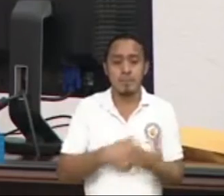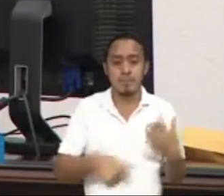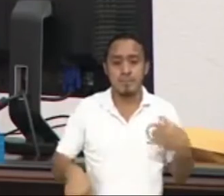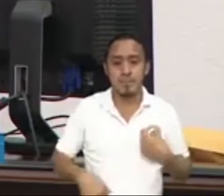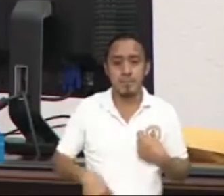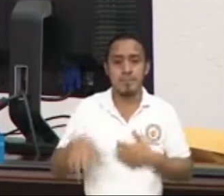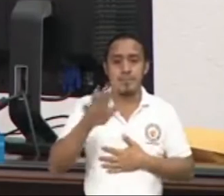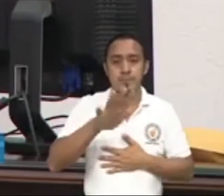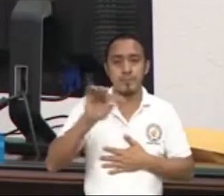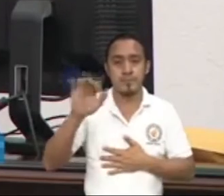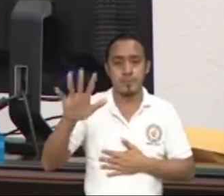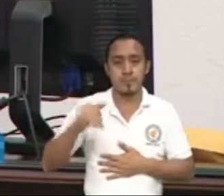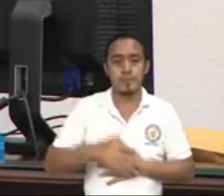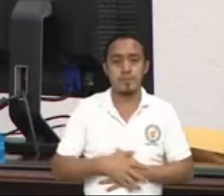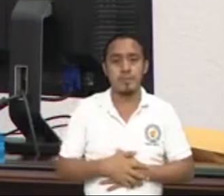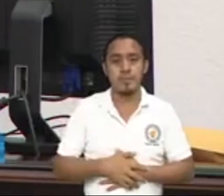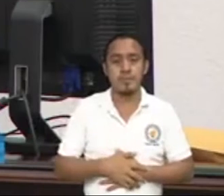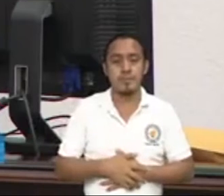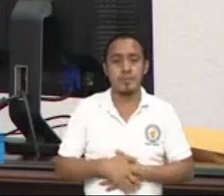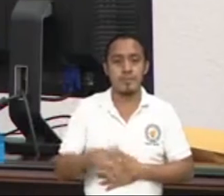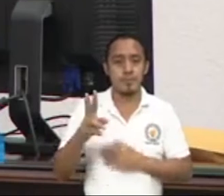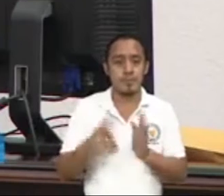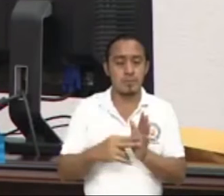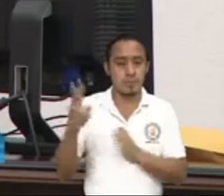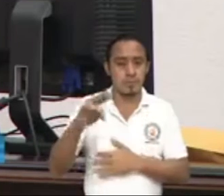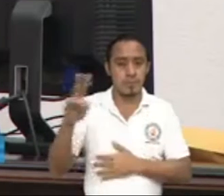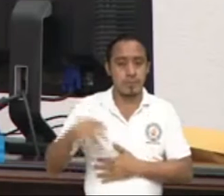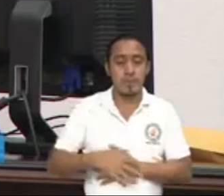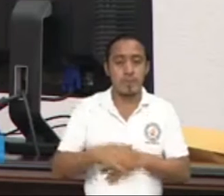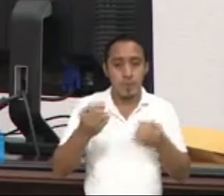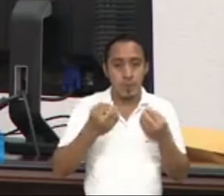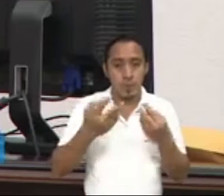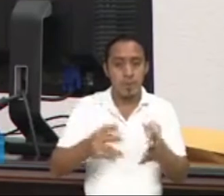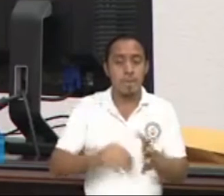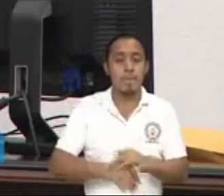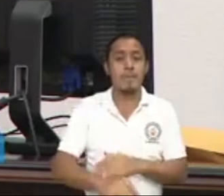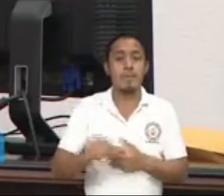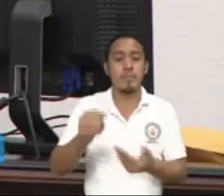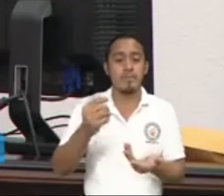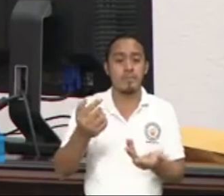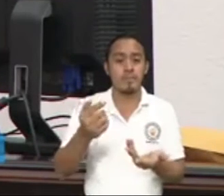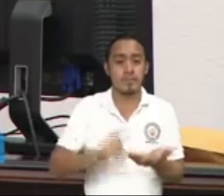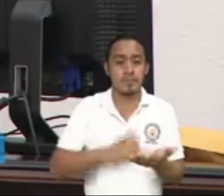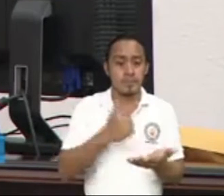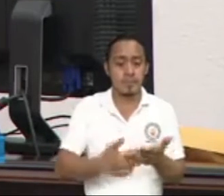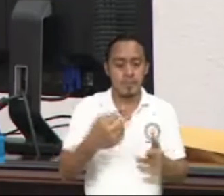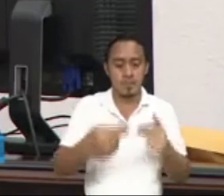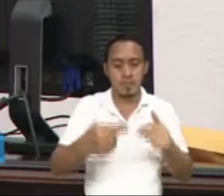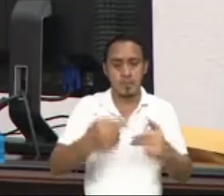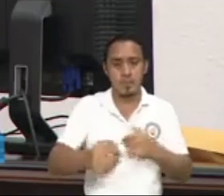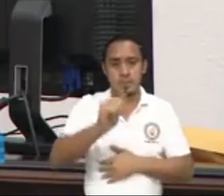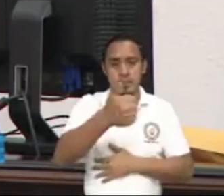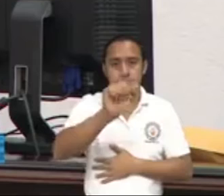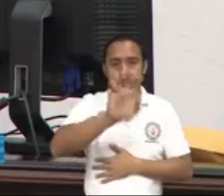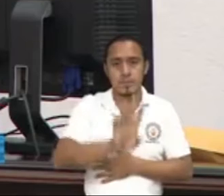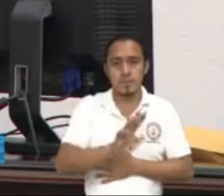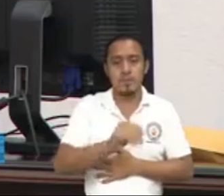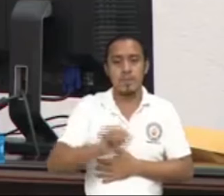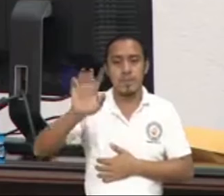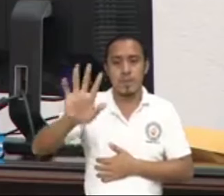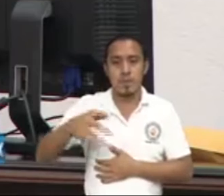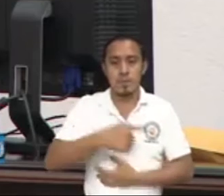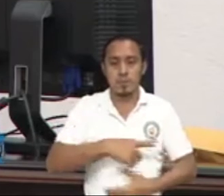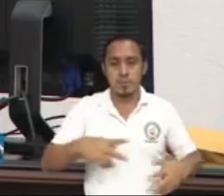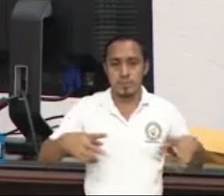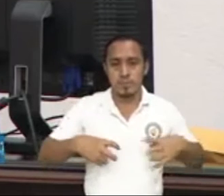presidencial número 55 del 2022, publicado en la Gaceta, diario oficial número 64 del